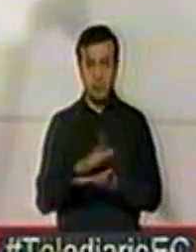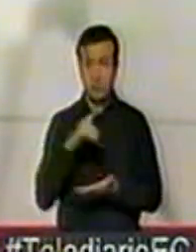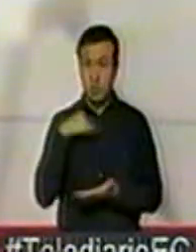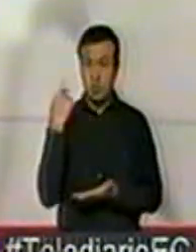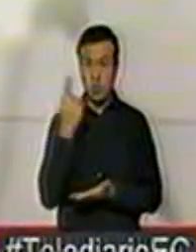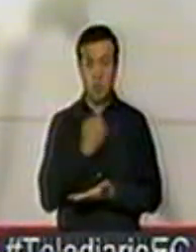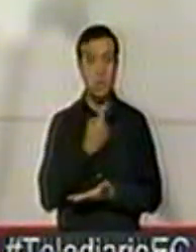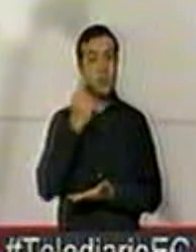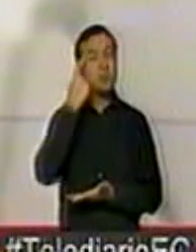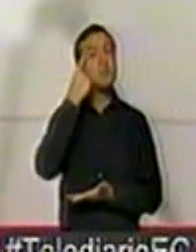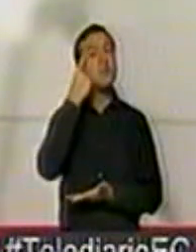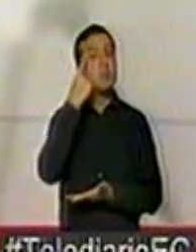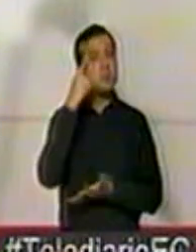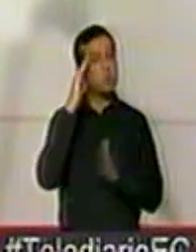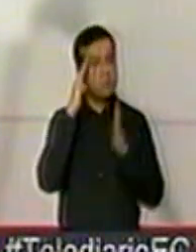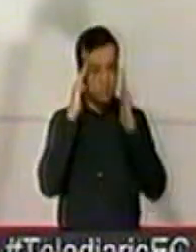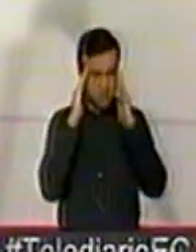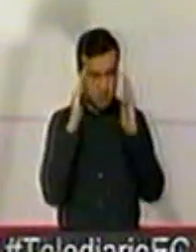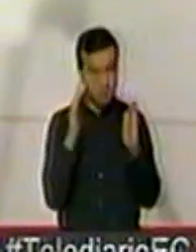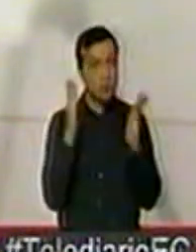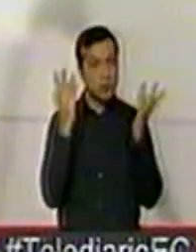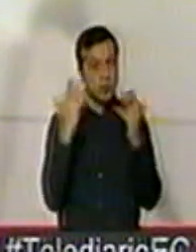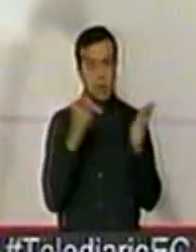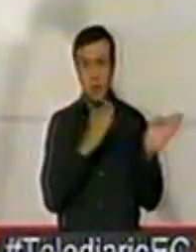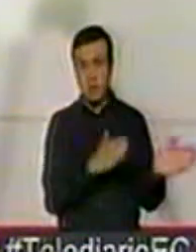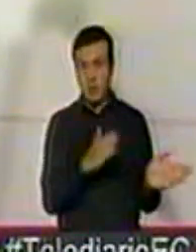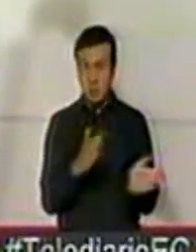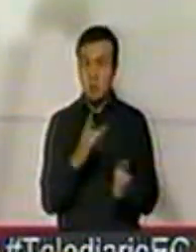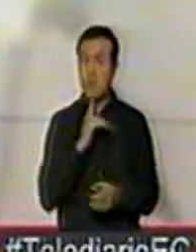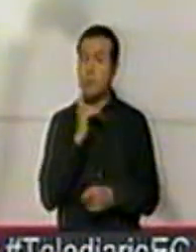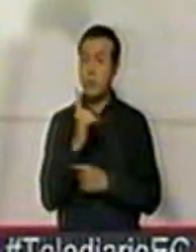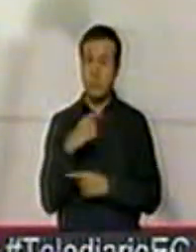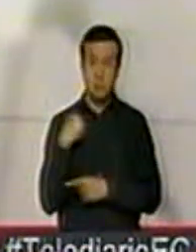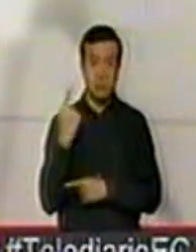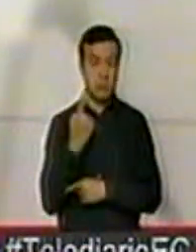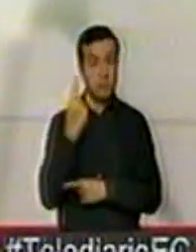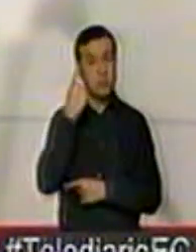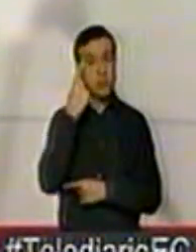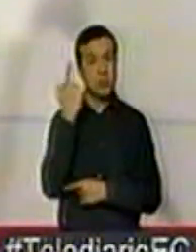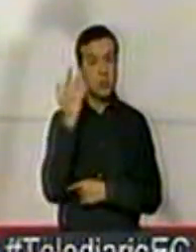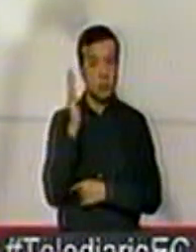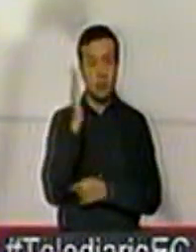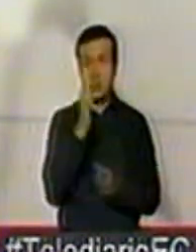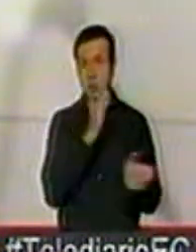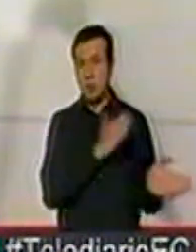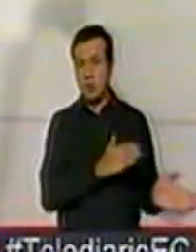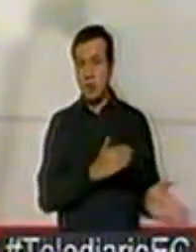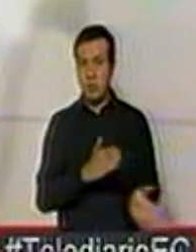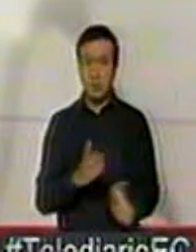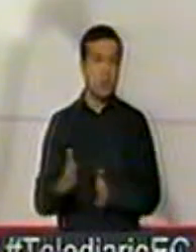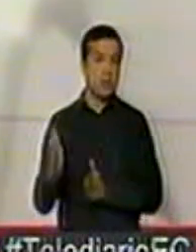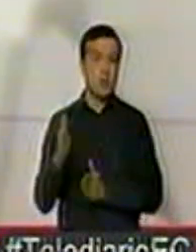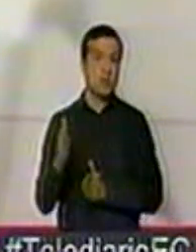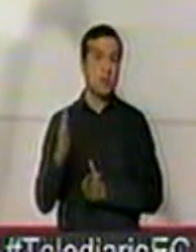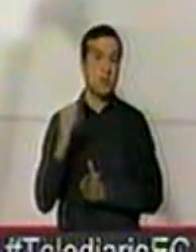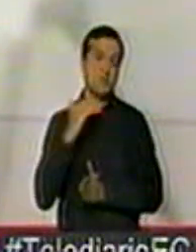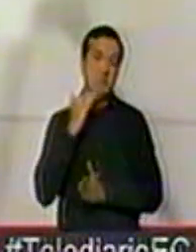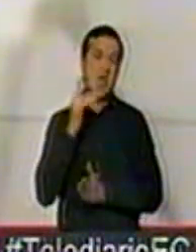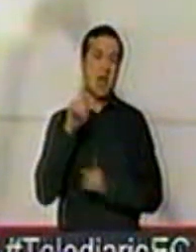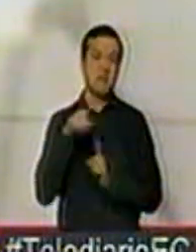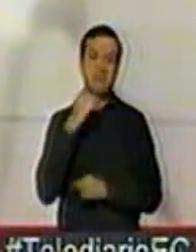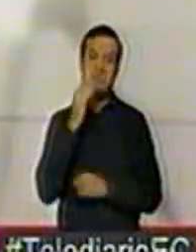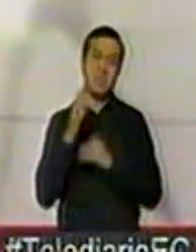damos la interpretación que nos conviene y terminamos a veces haciendo lo que nos da la